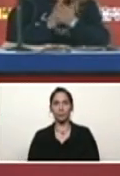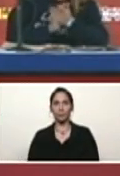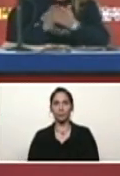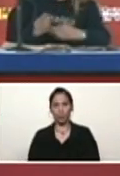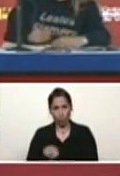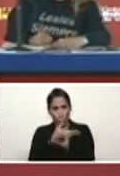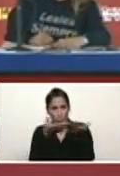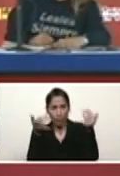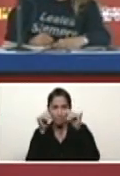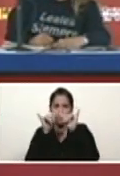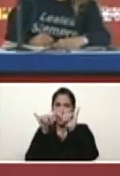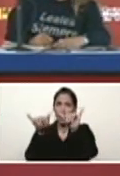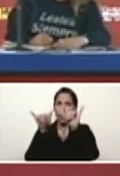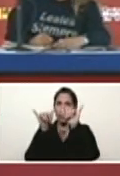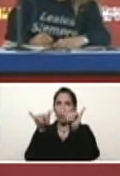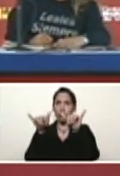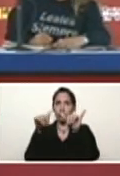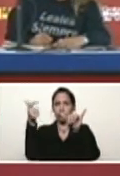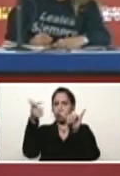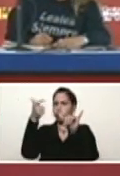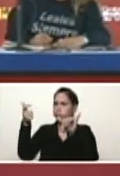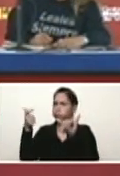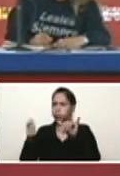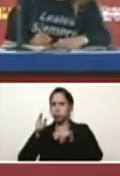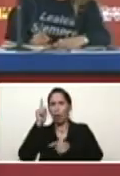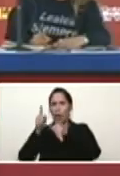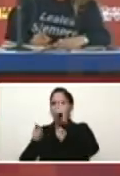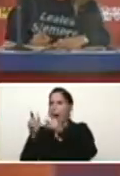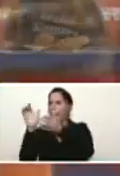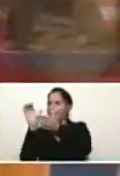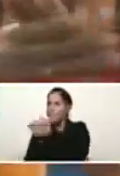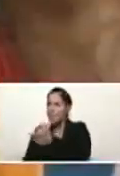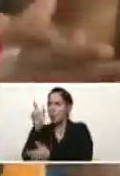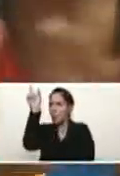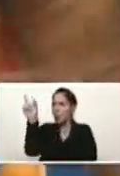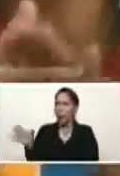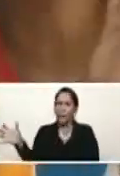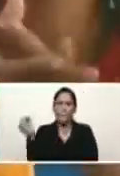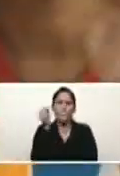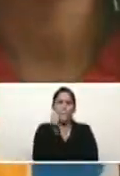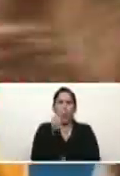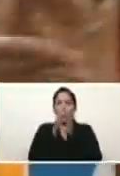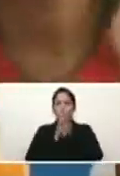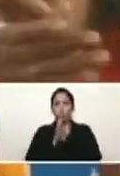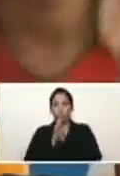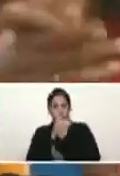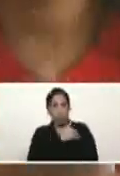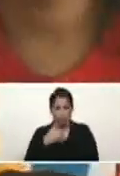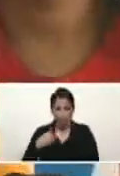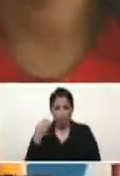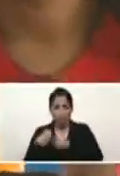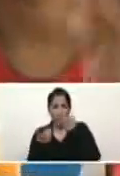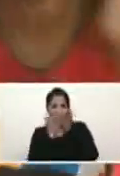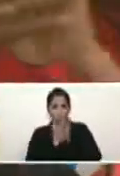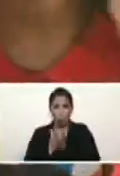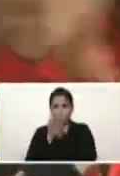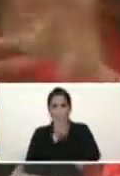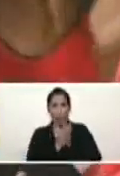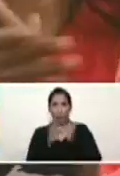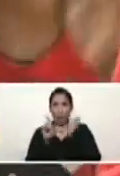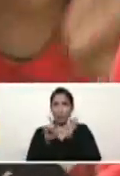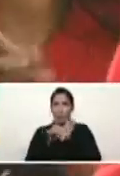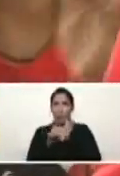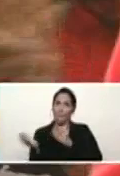Ustedes mismos, busquen a alguien, a una amiga, a un amigo, un familiar que quiera sacar su bachillerato y venga a